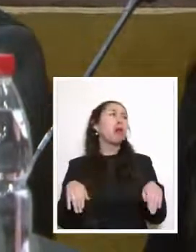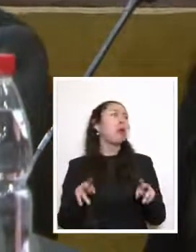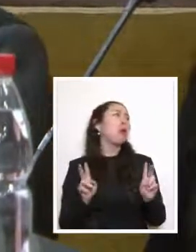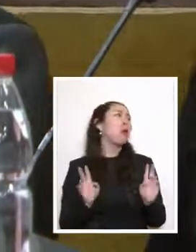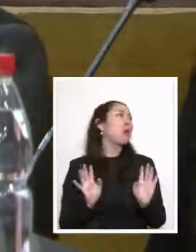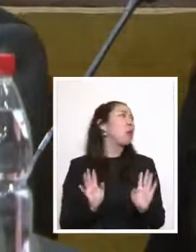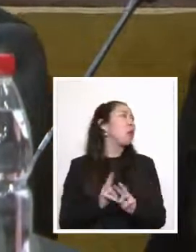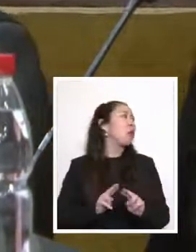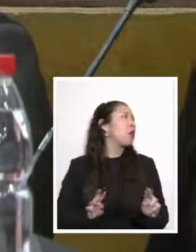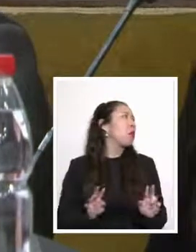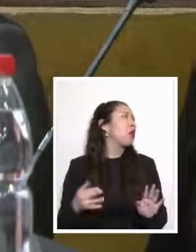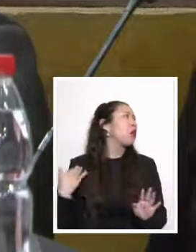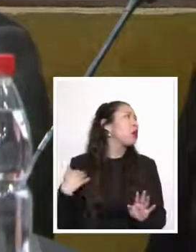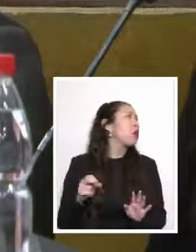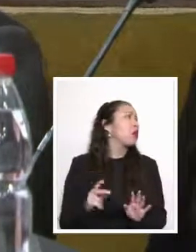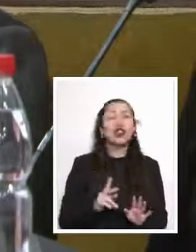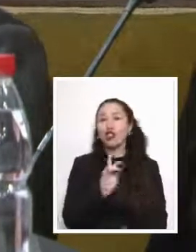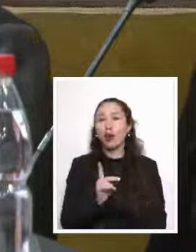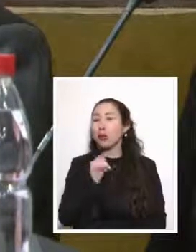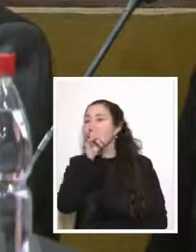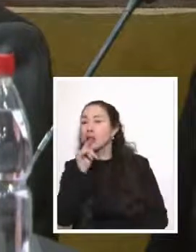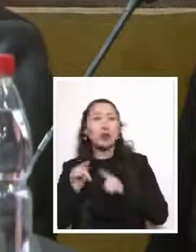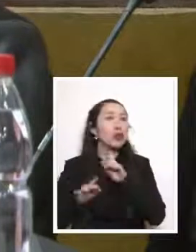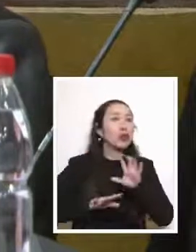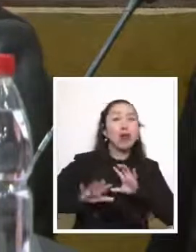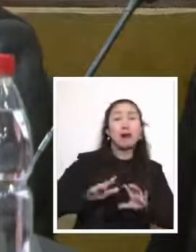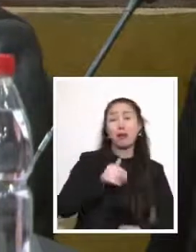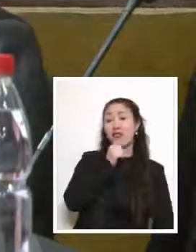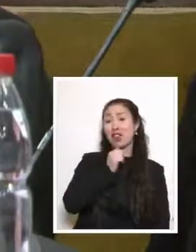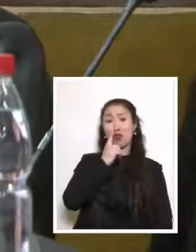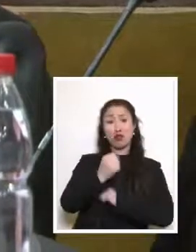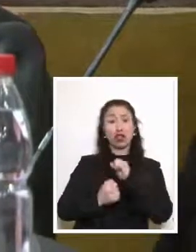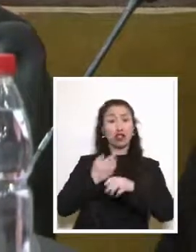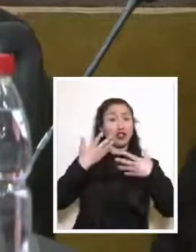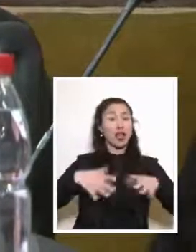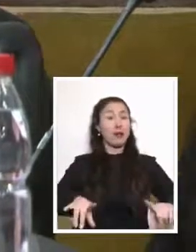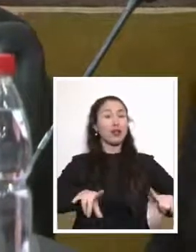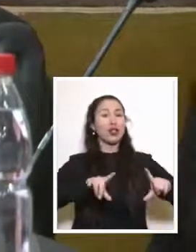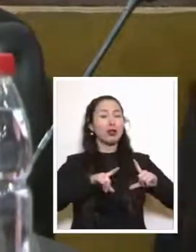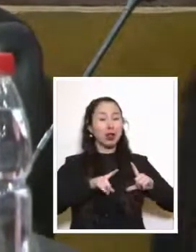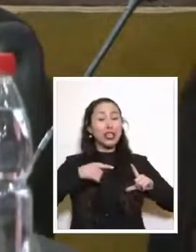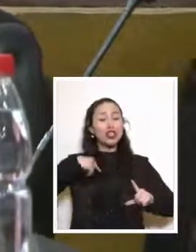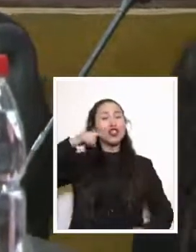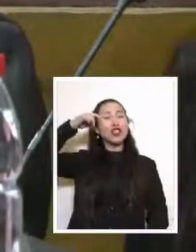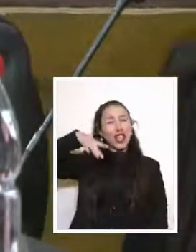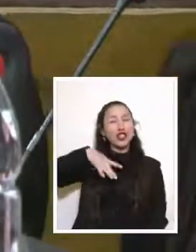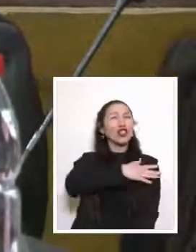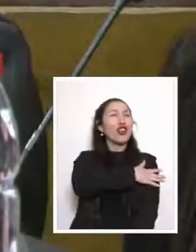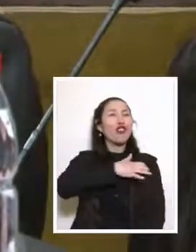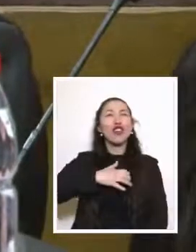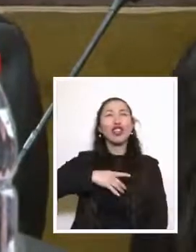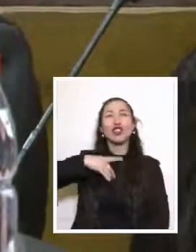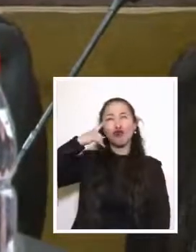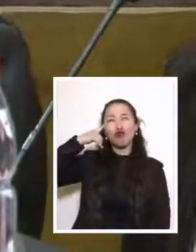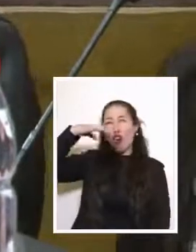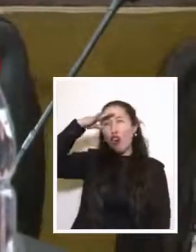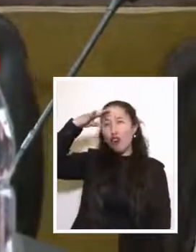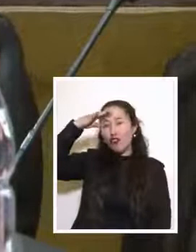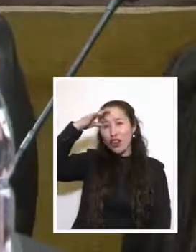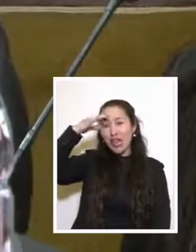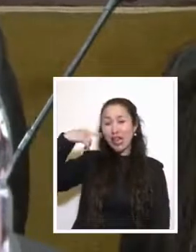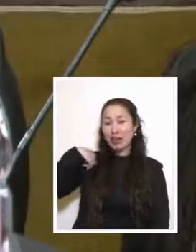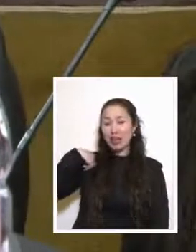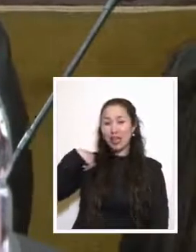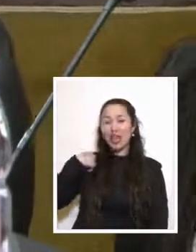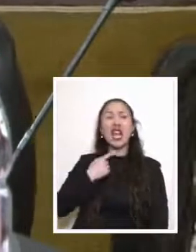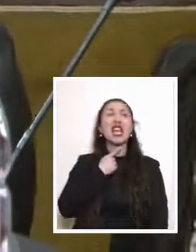ok, en mi caso me queda un año para terminar la carrera y tener el título y yo sé y tengo fe y espero que no se me van a